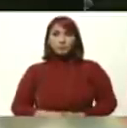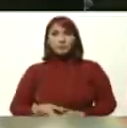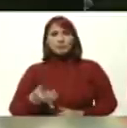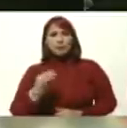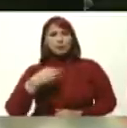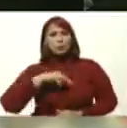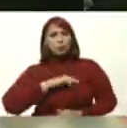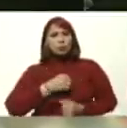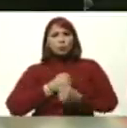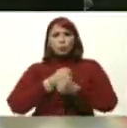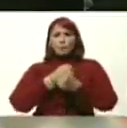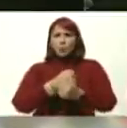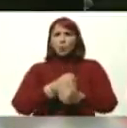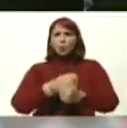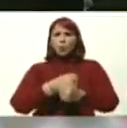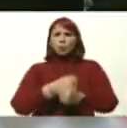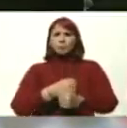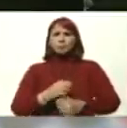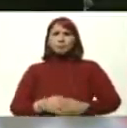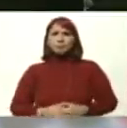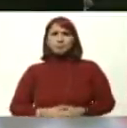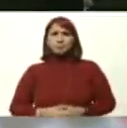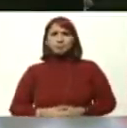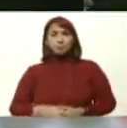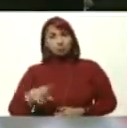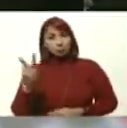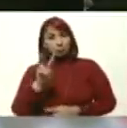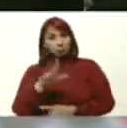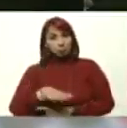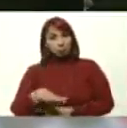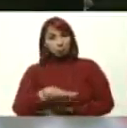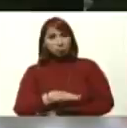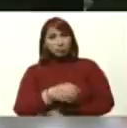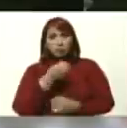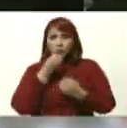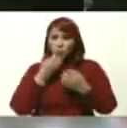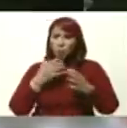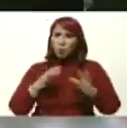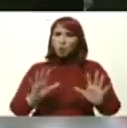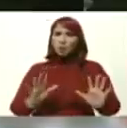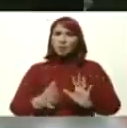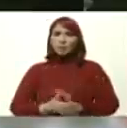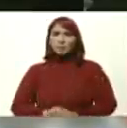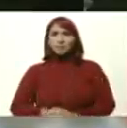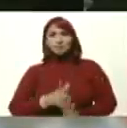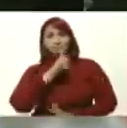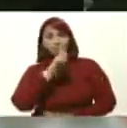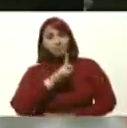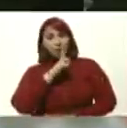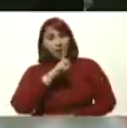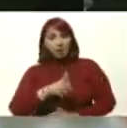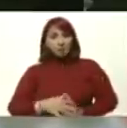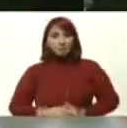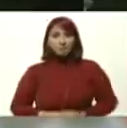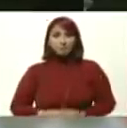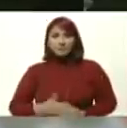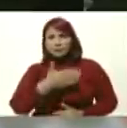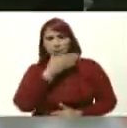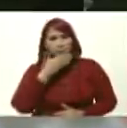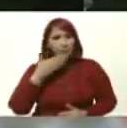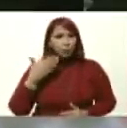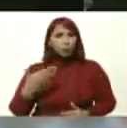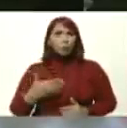amor intacto por Venezuela. Que en las buenas, en las malas, en las